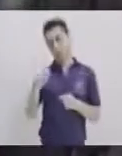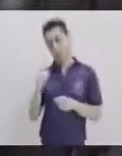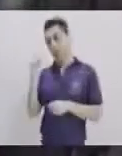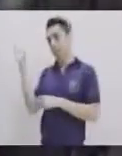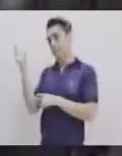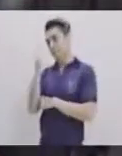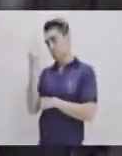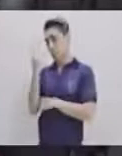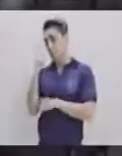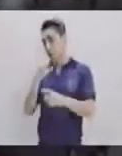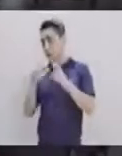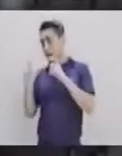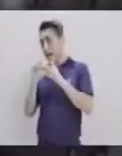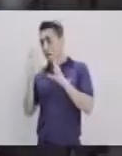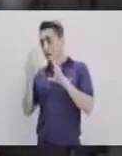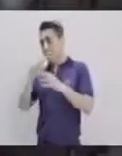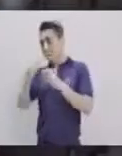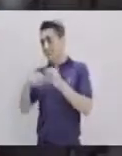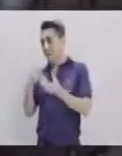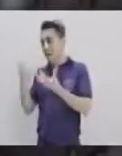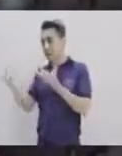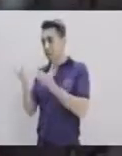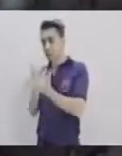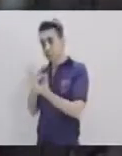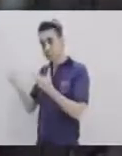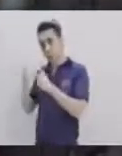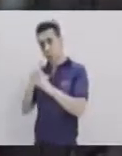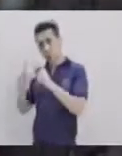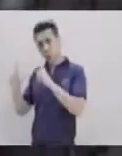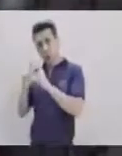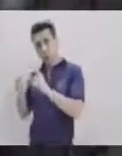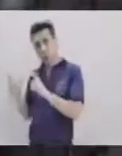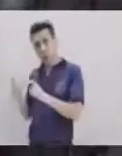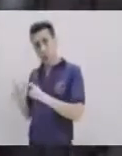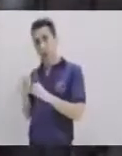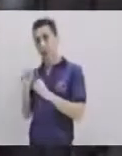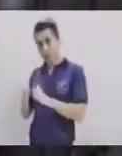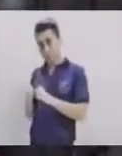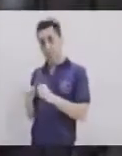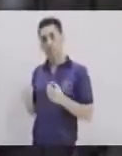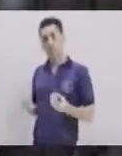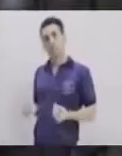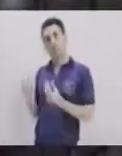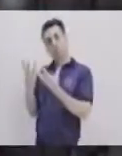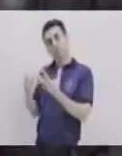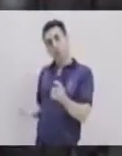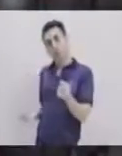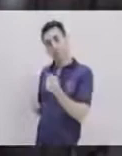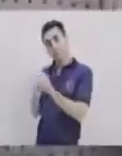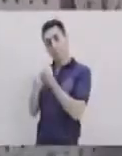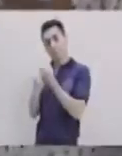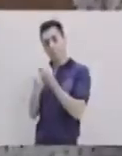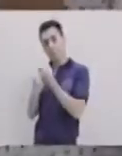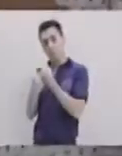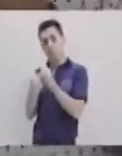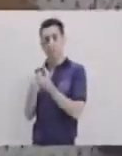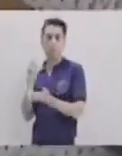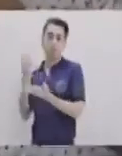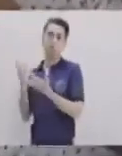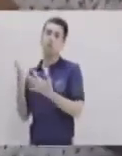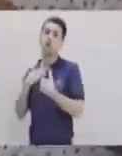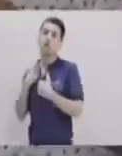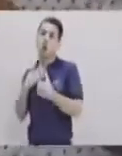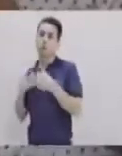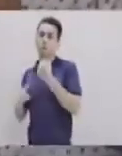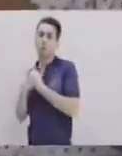la comunicación en familia, ¿verdad? Usted lo mencionaba, la resiliencia familiar, ¿verdad? El poder, tal vez no soy yo